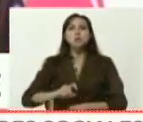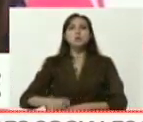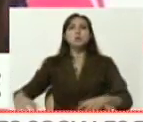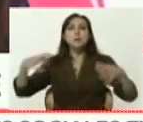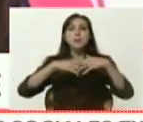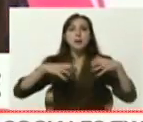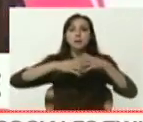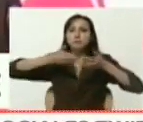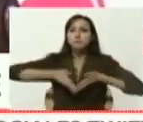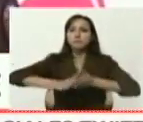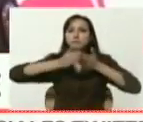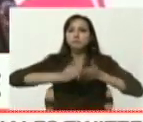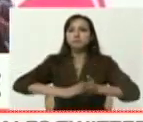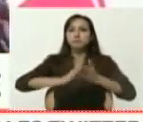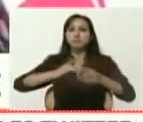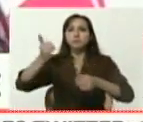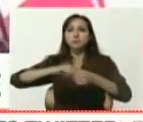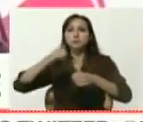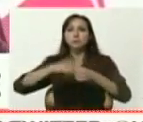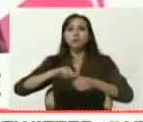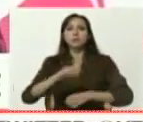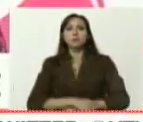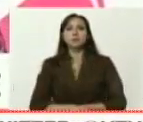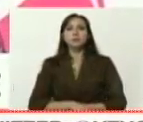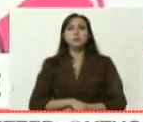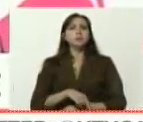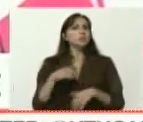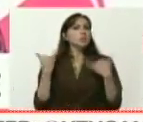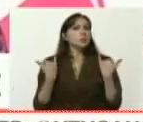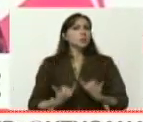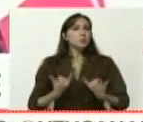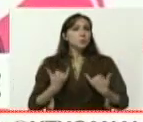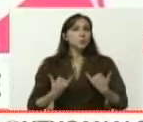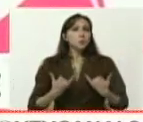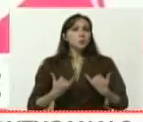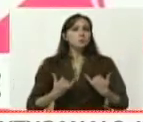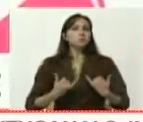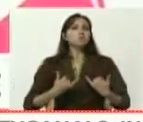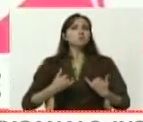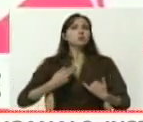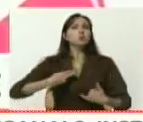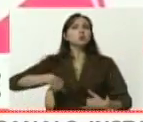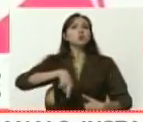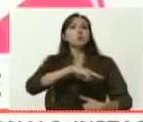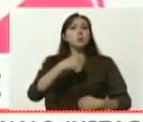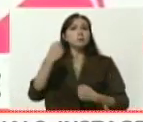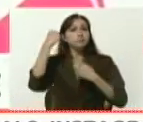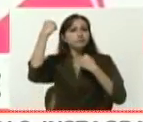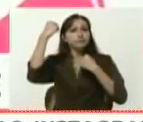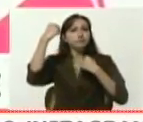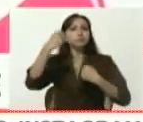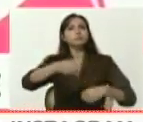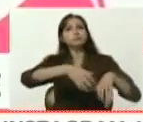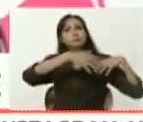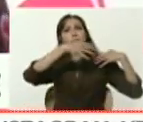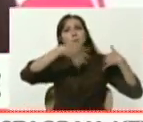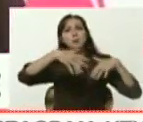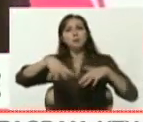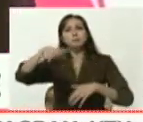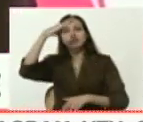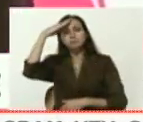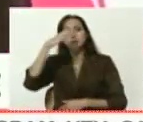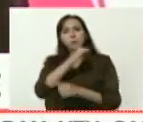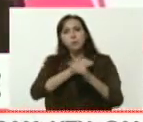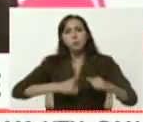naval del Lago y día de nuestra gloriosa armada, para que pido un fuerte aplauso para